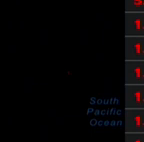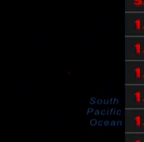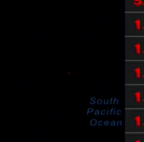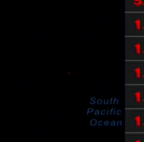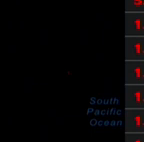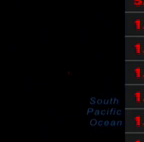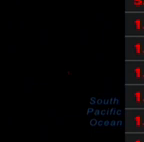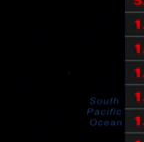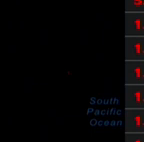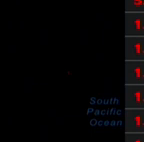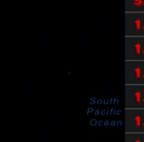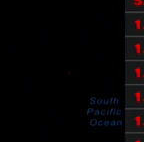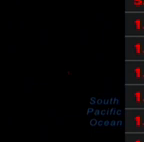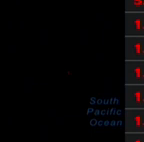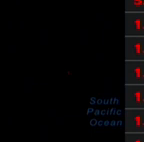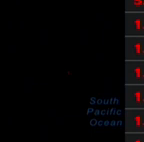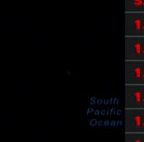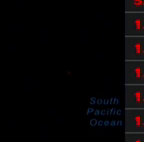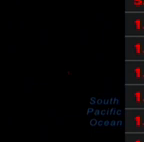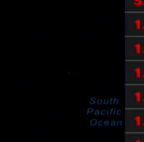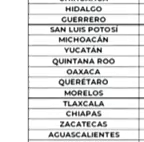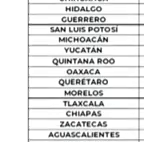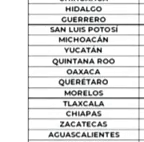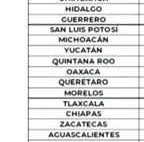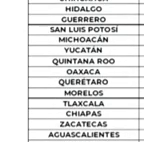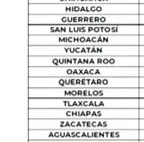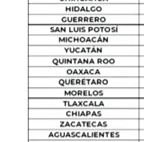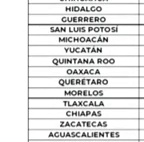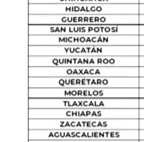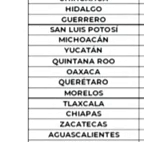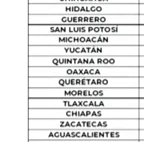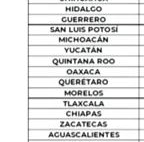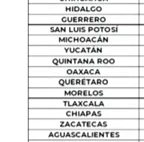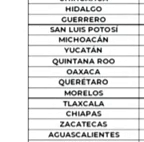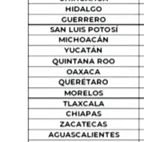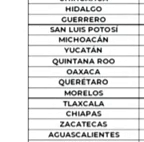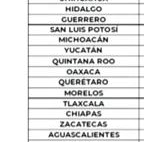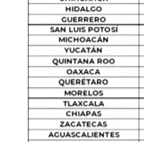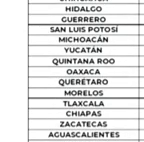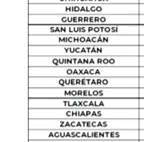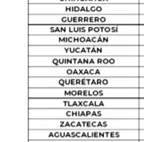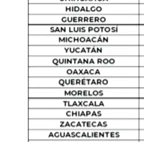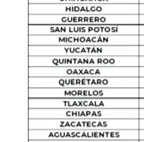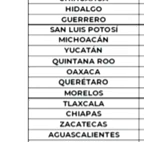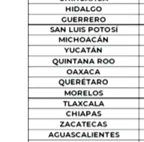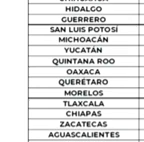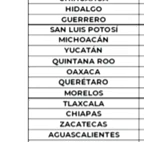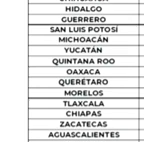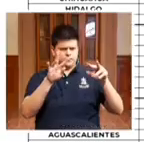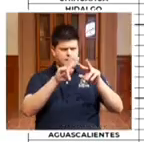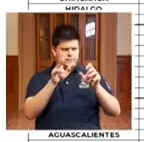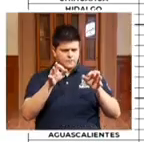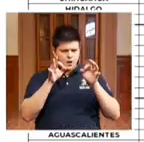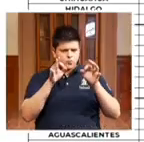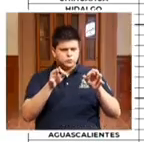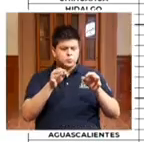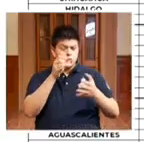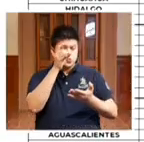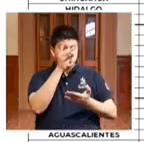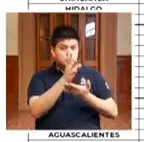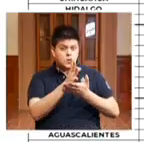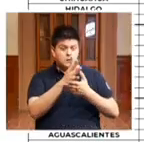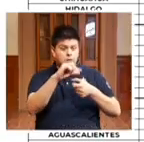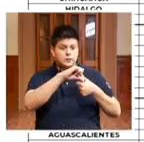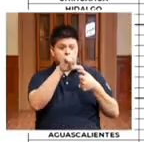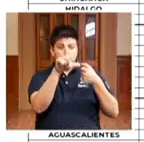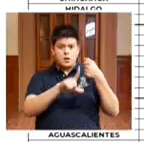país, México, estamos muy cerca de llegar al 1.000.000 de casos. Hablando específicamente de la carga de enfermedad